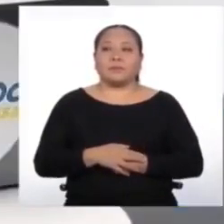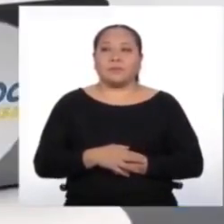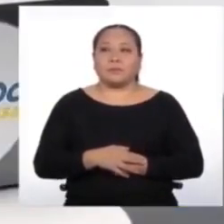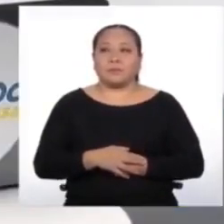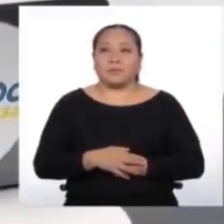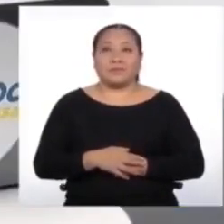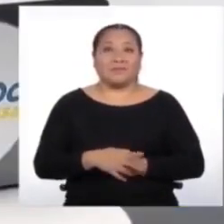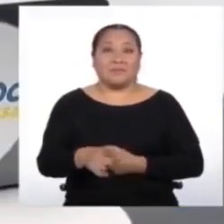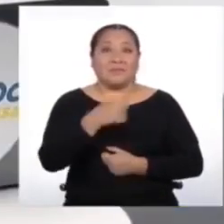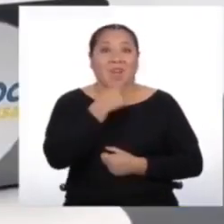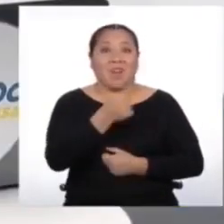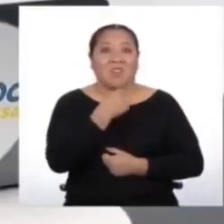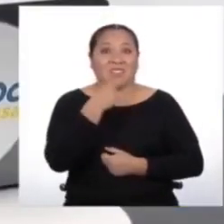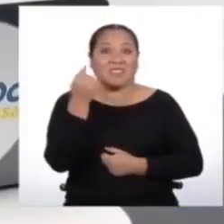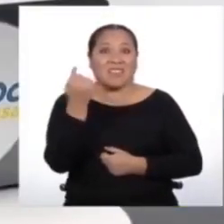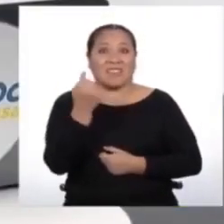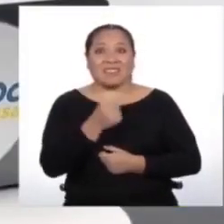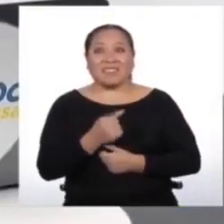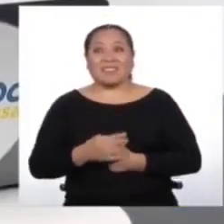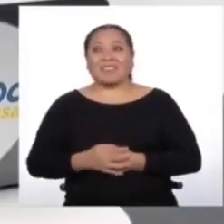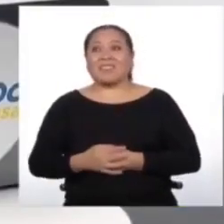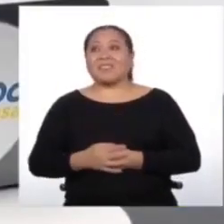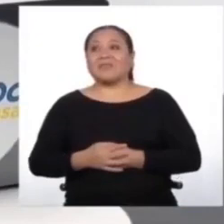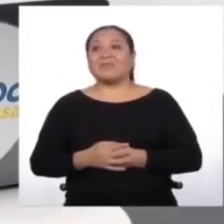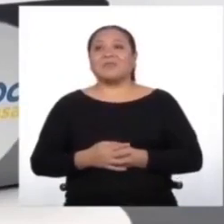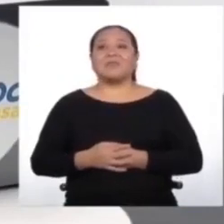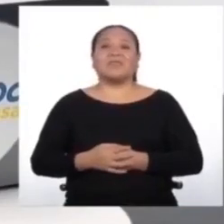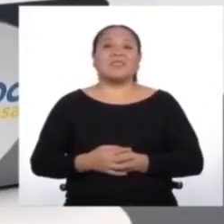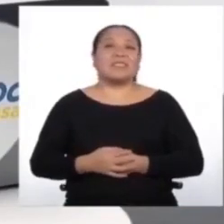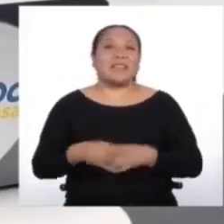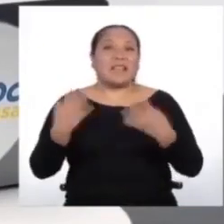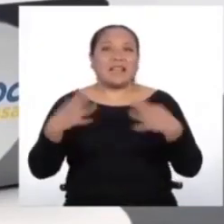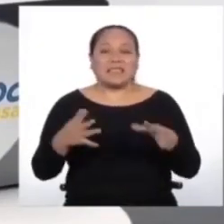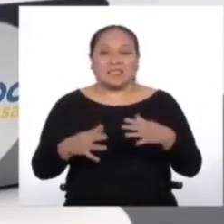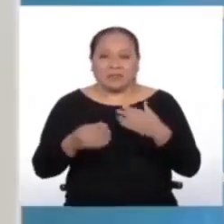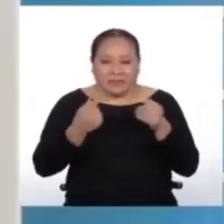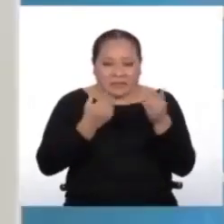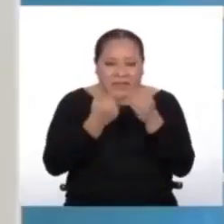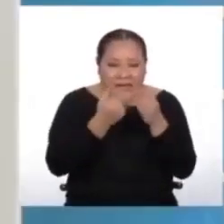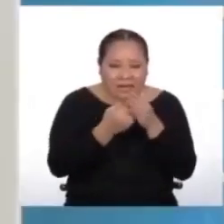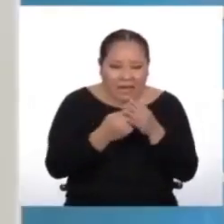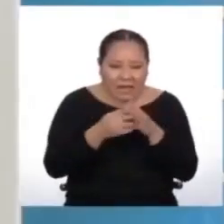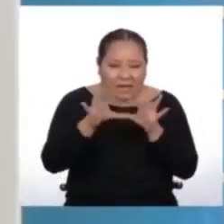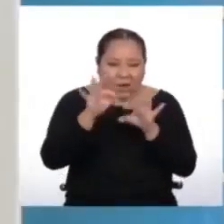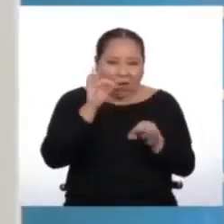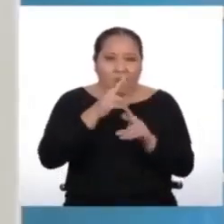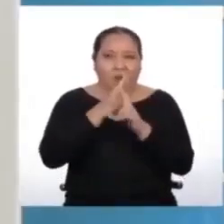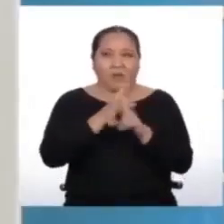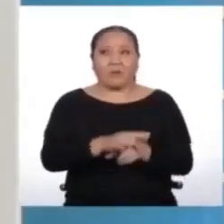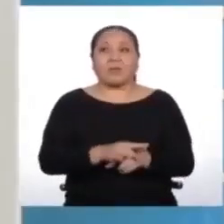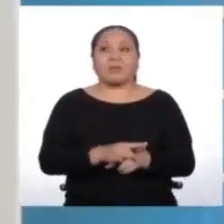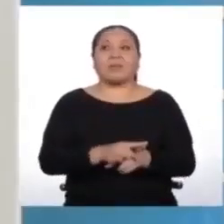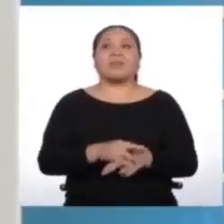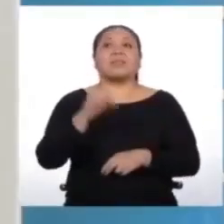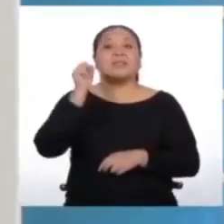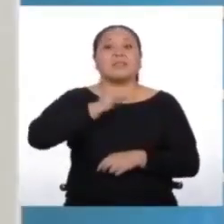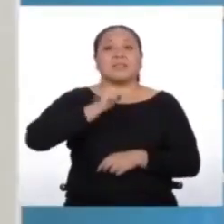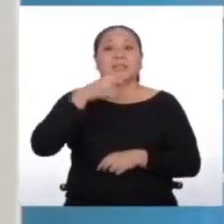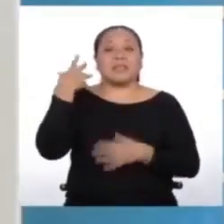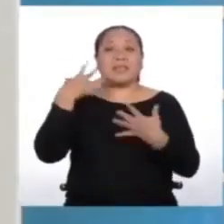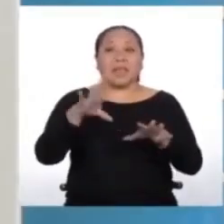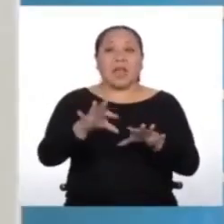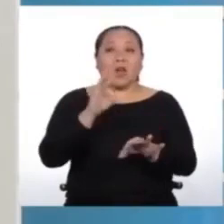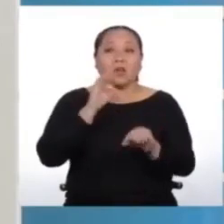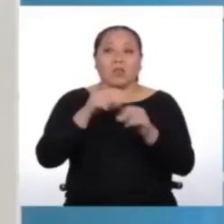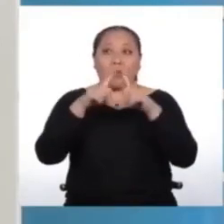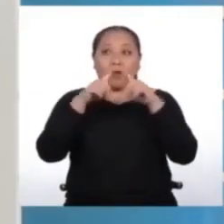¡Me encanta esto! Ahora estamos más cerca de encontrar la información que necesito. Sí, ahora que tenemos la fórmula y ya